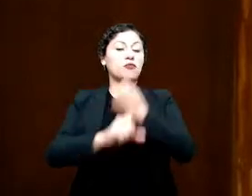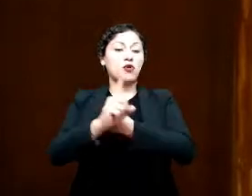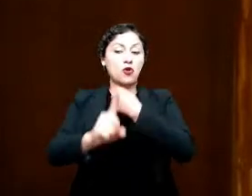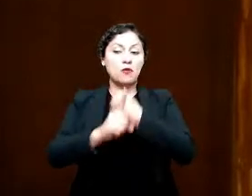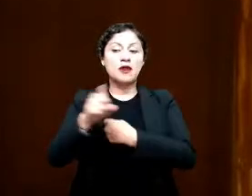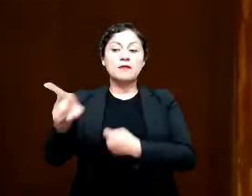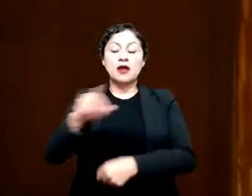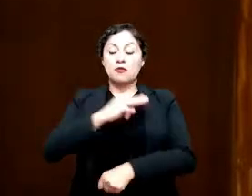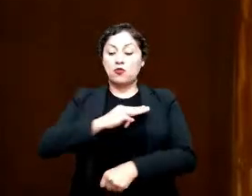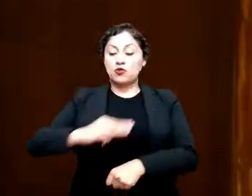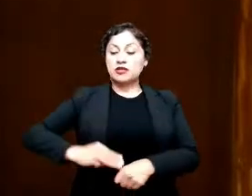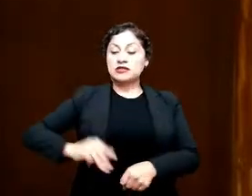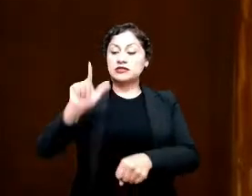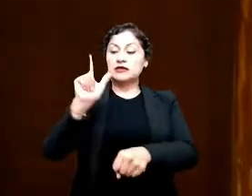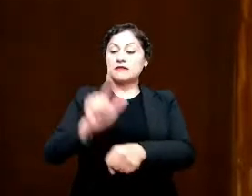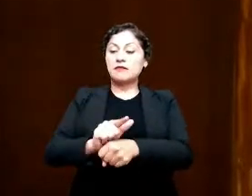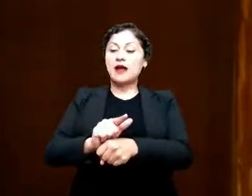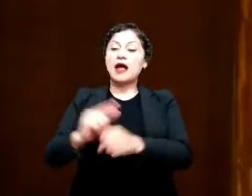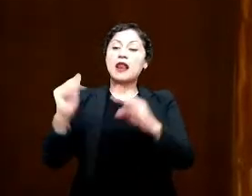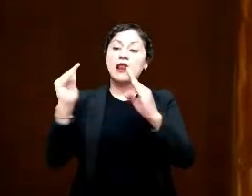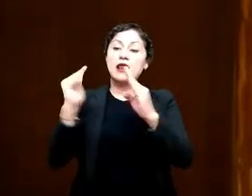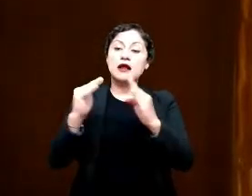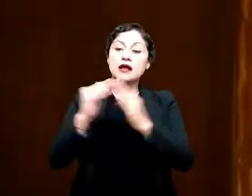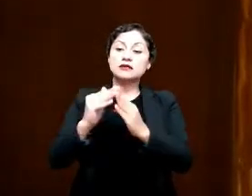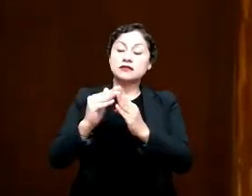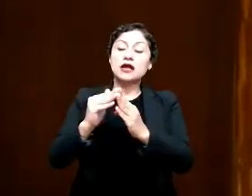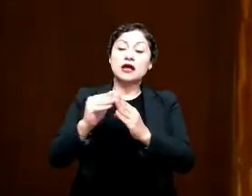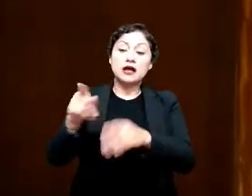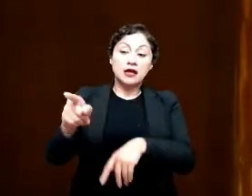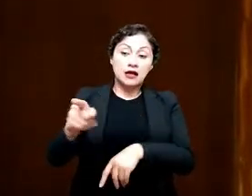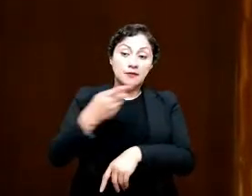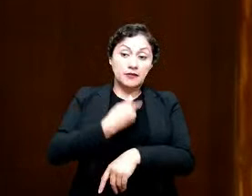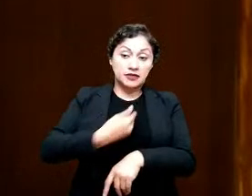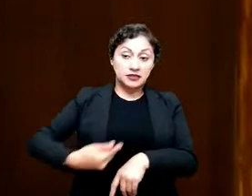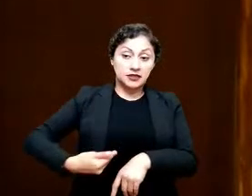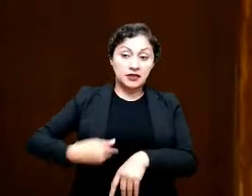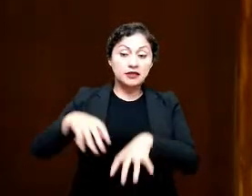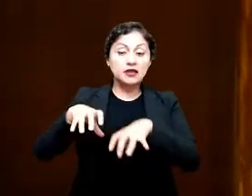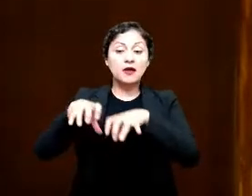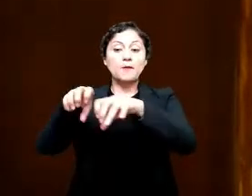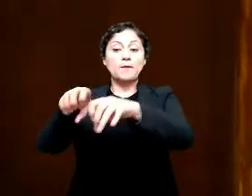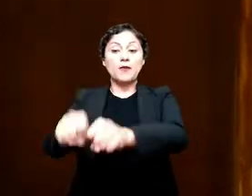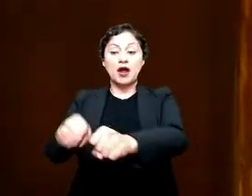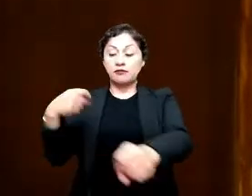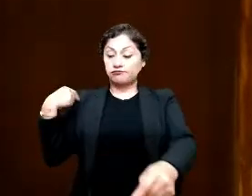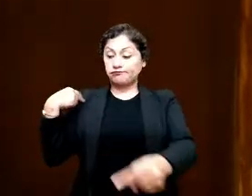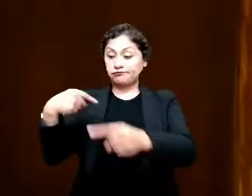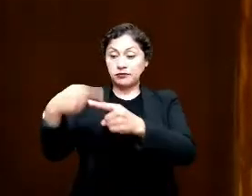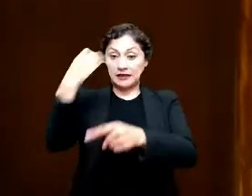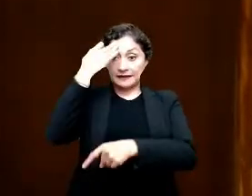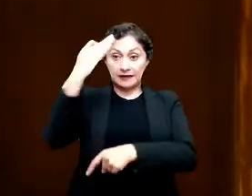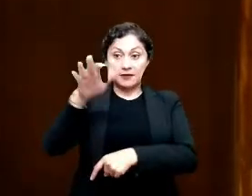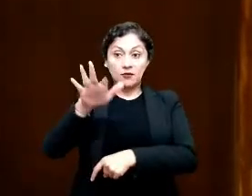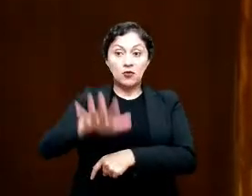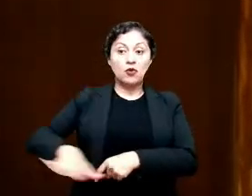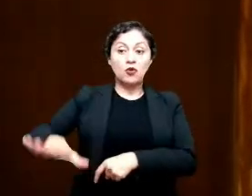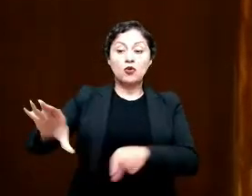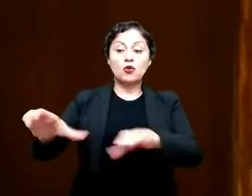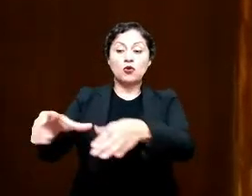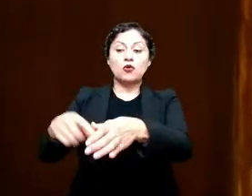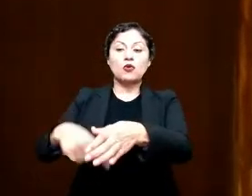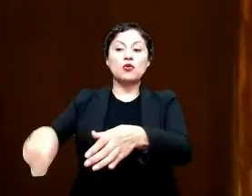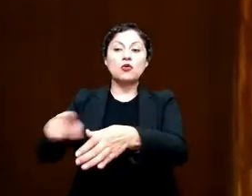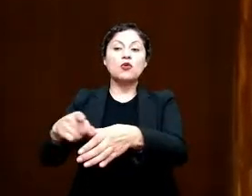Municipal, y a más de 8 meses de los hechos, la Administración Pública Municipal en Ocuilán está en